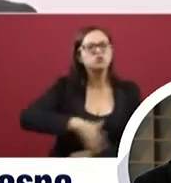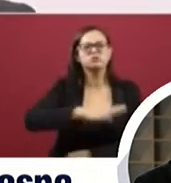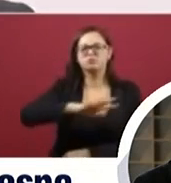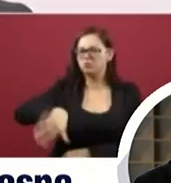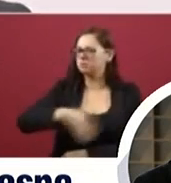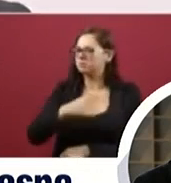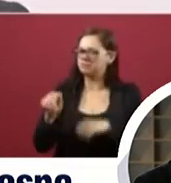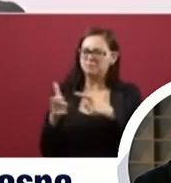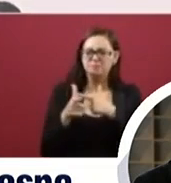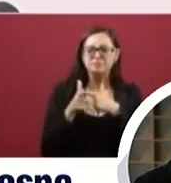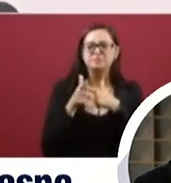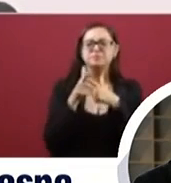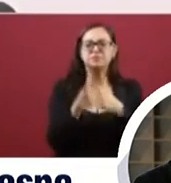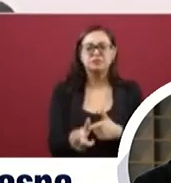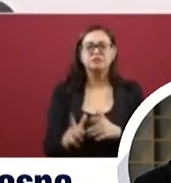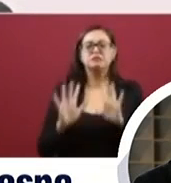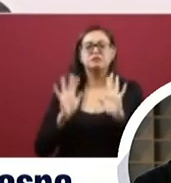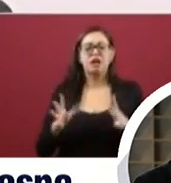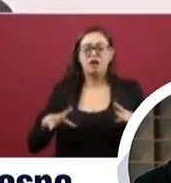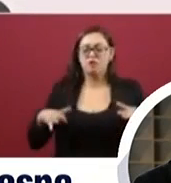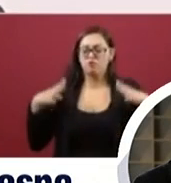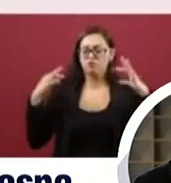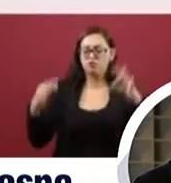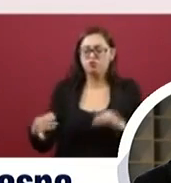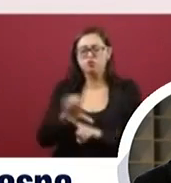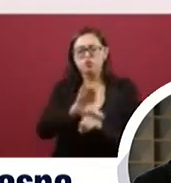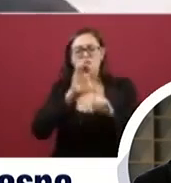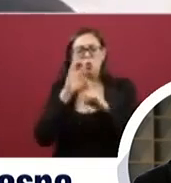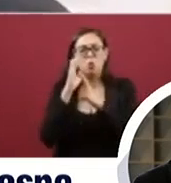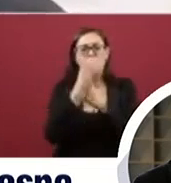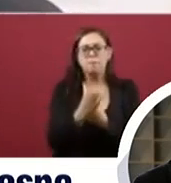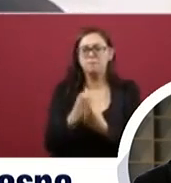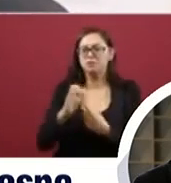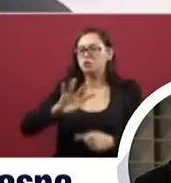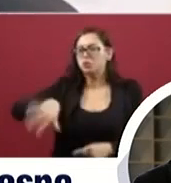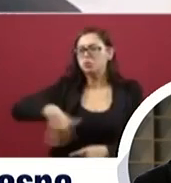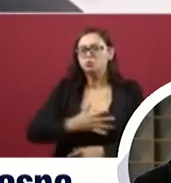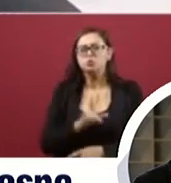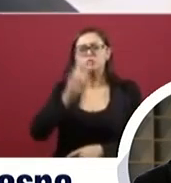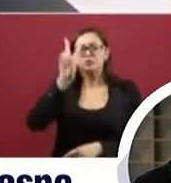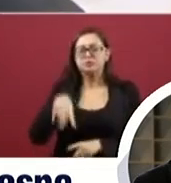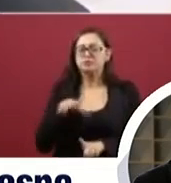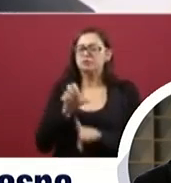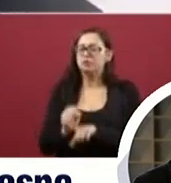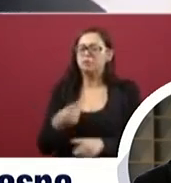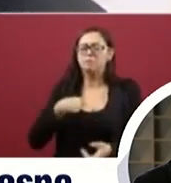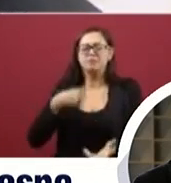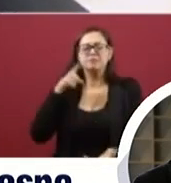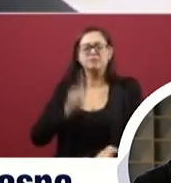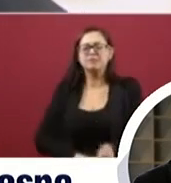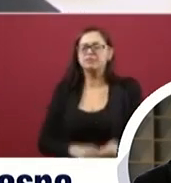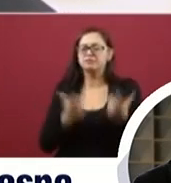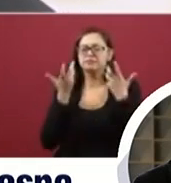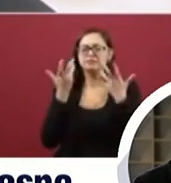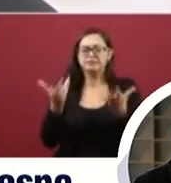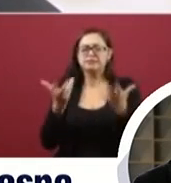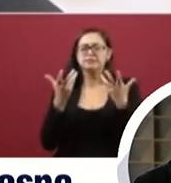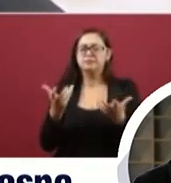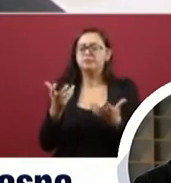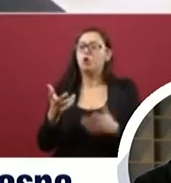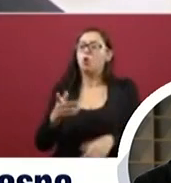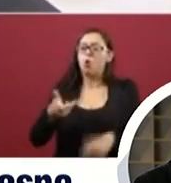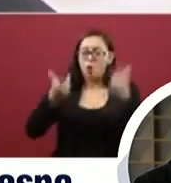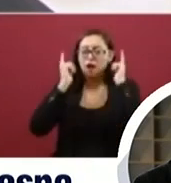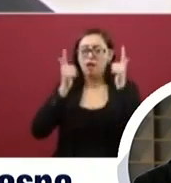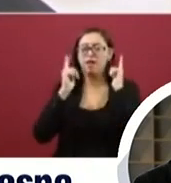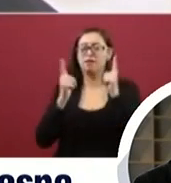por qué no han dicho nada contra la corrupción, no dijeron nada contra la corrupción, porque a eso no se dedican las calificadoras. Entonces, ese tipo de respuestas, el